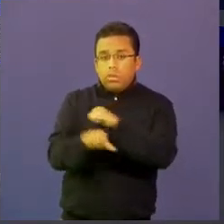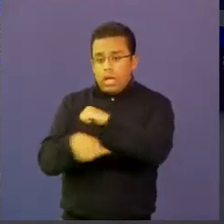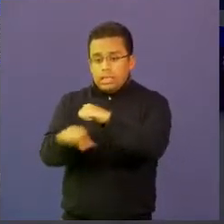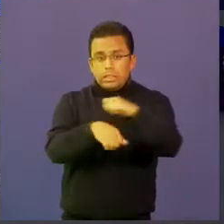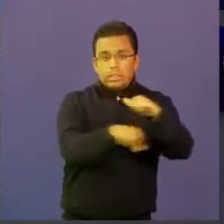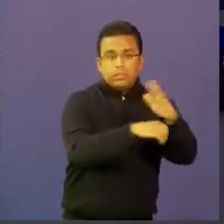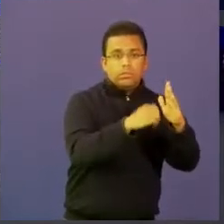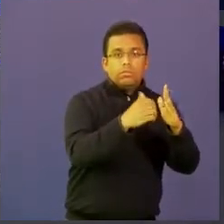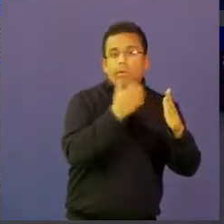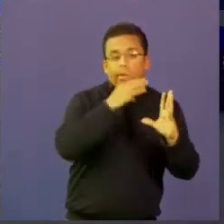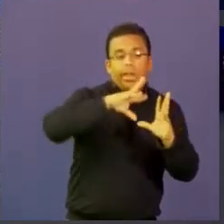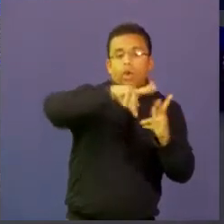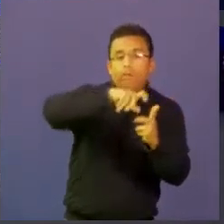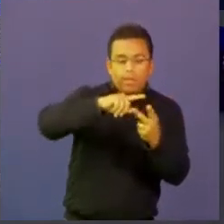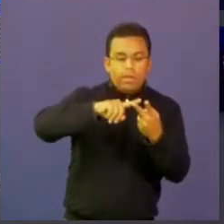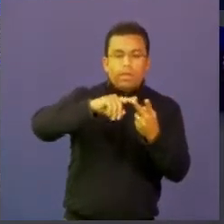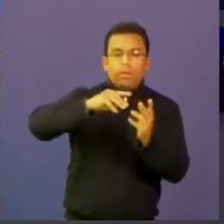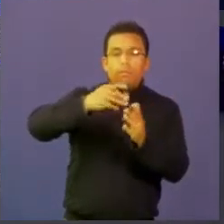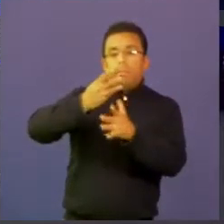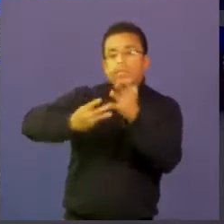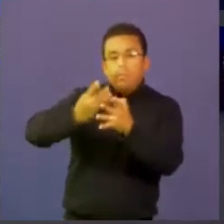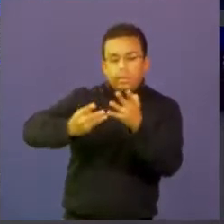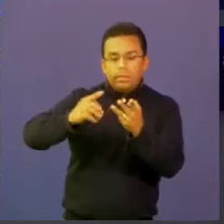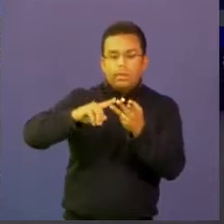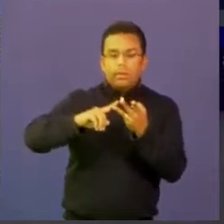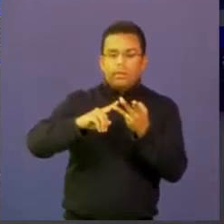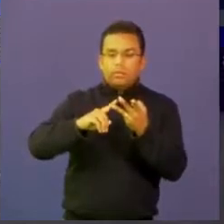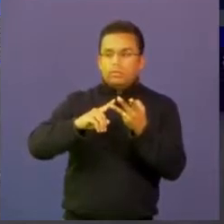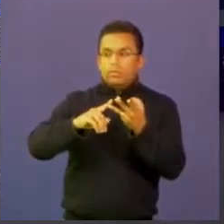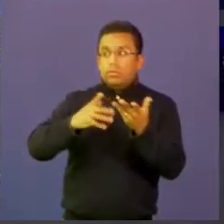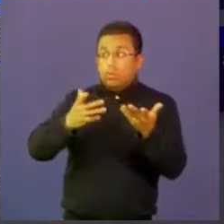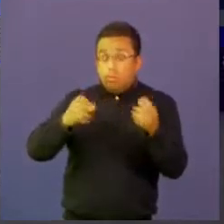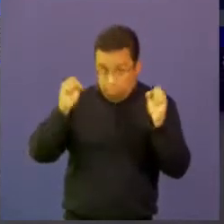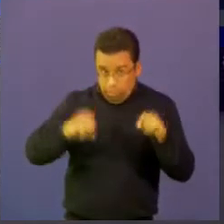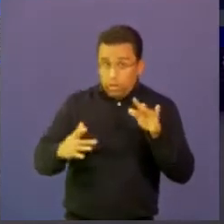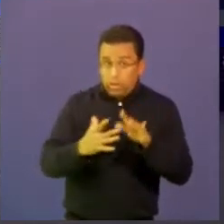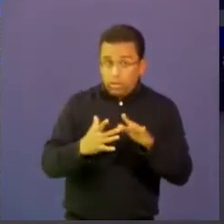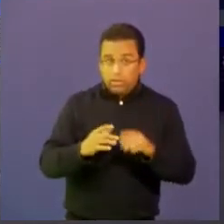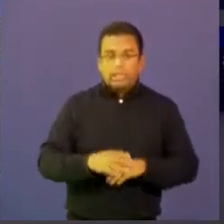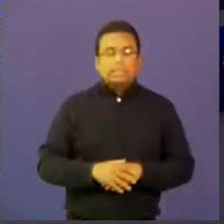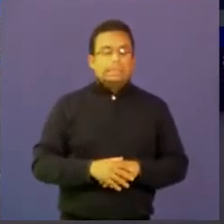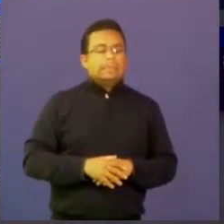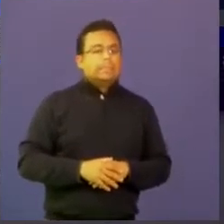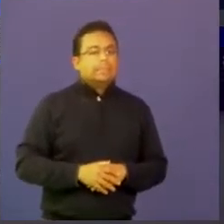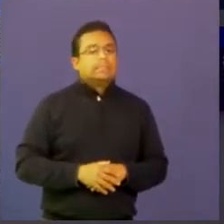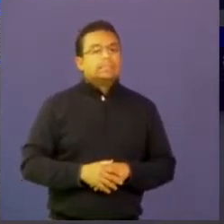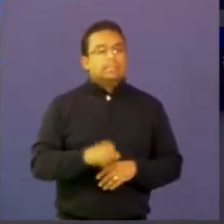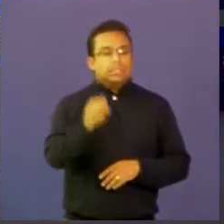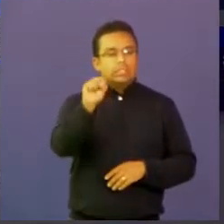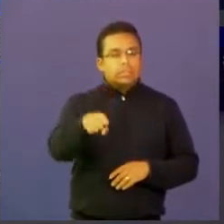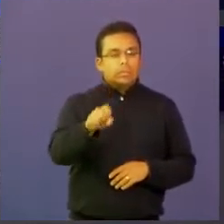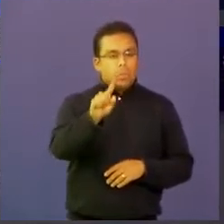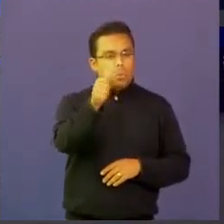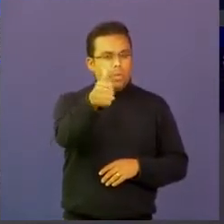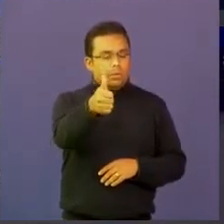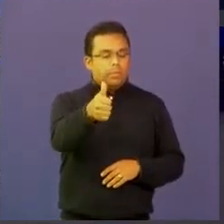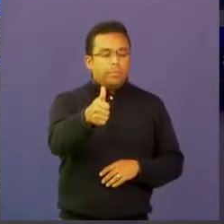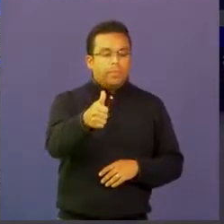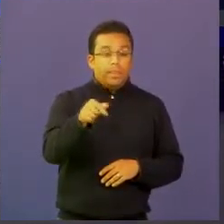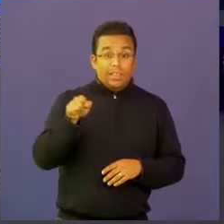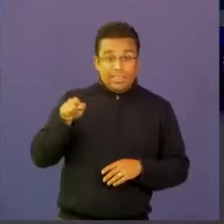geografía matemática sí muy buen punto Minecraft tiene esa